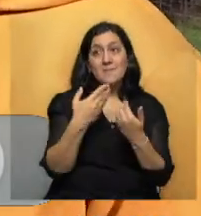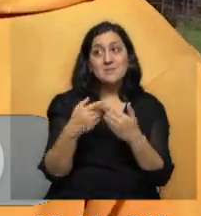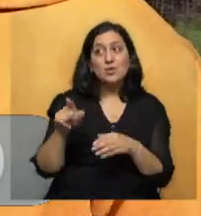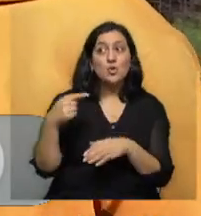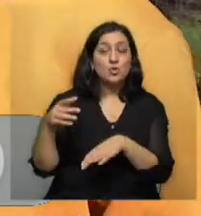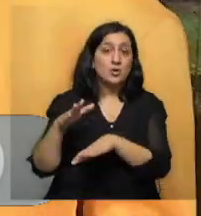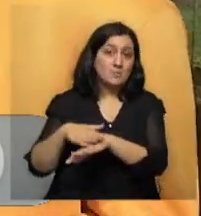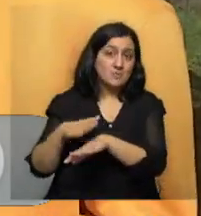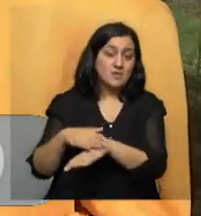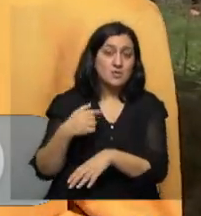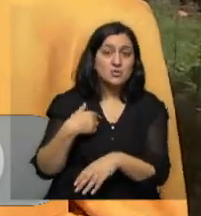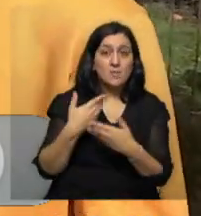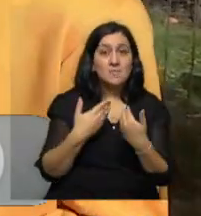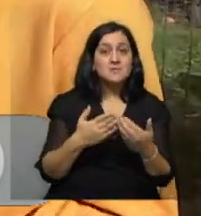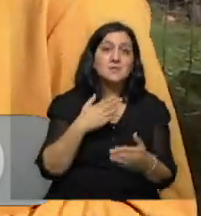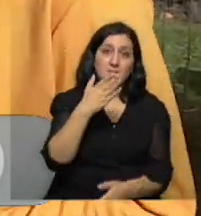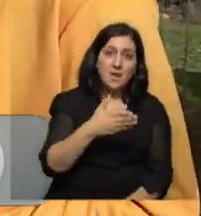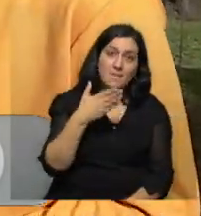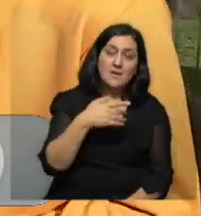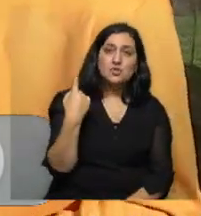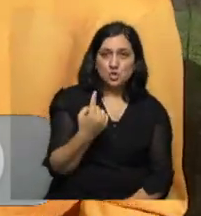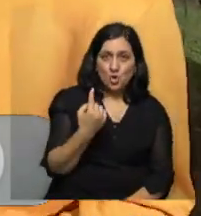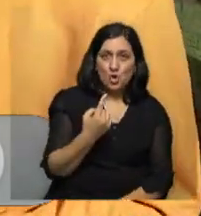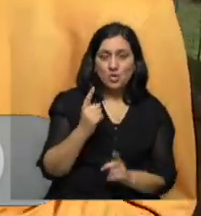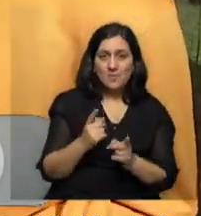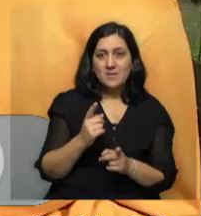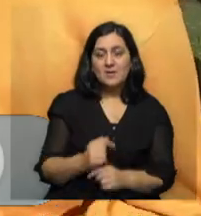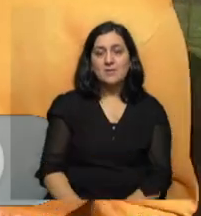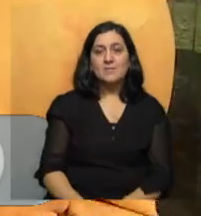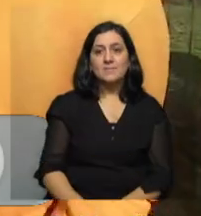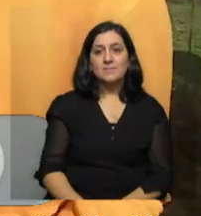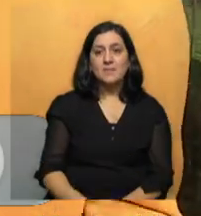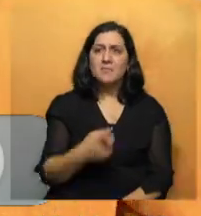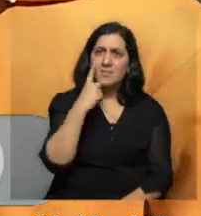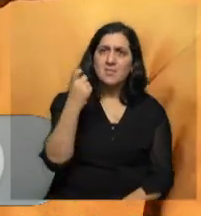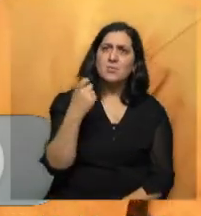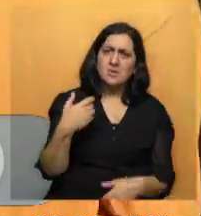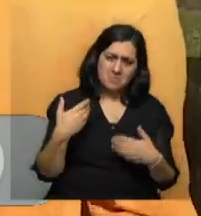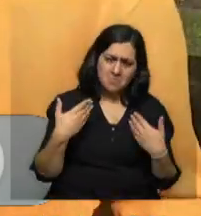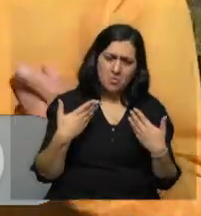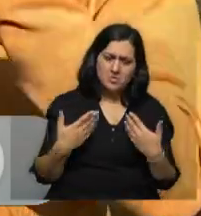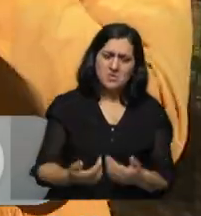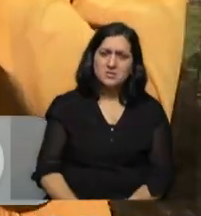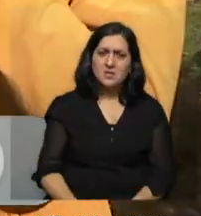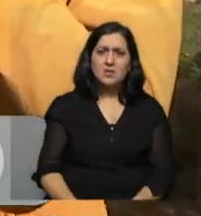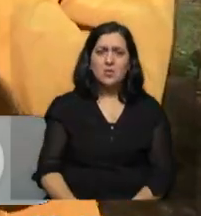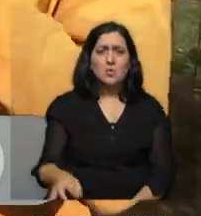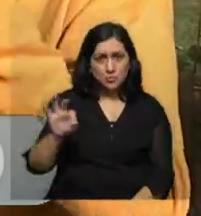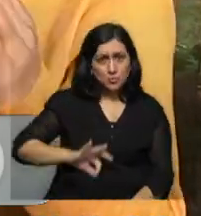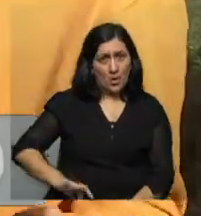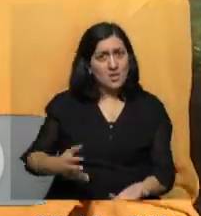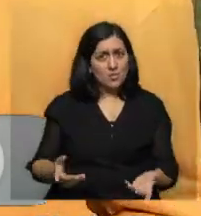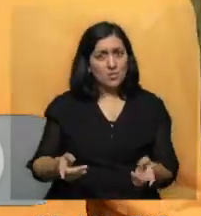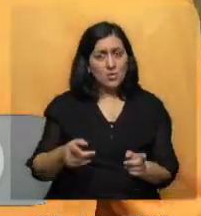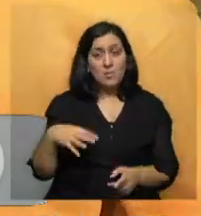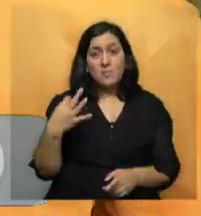yo empecé a salir un poco más seguido, ya empecé a salir solo, no tanto con él, y me di cuenta de que podía hacer una entrada económica, o sea, como